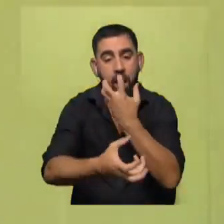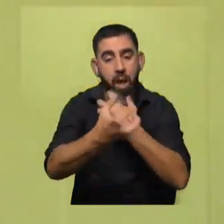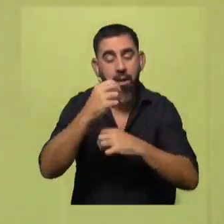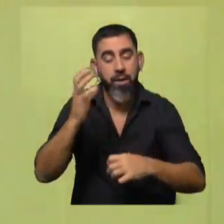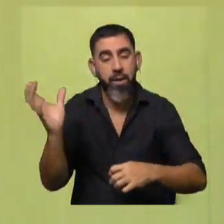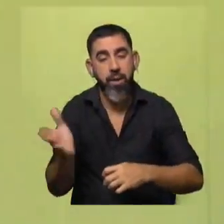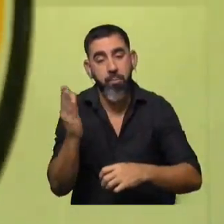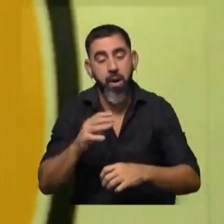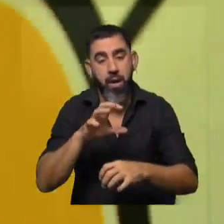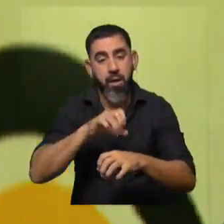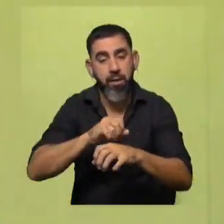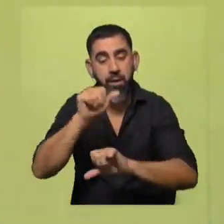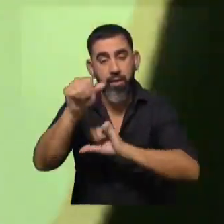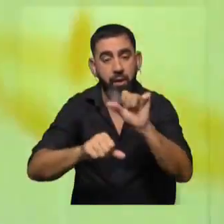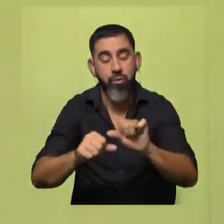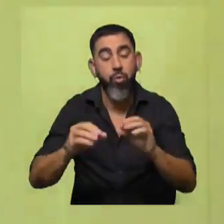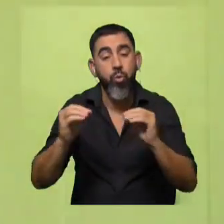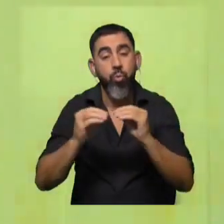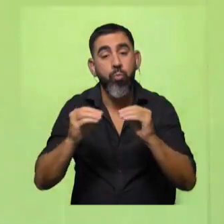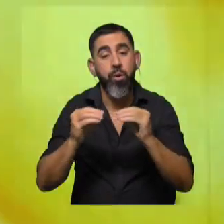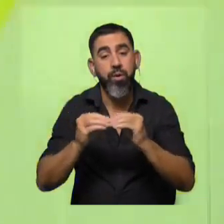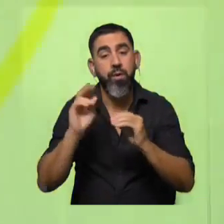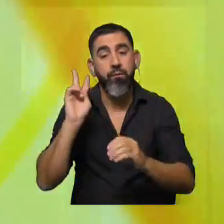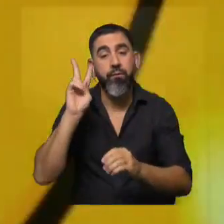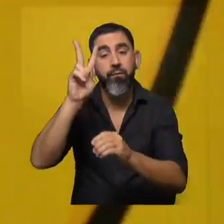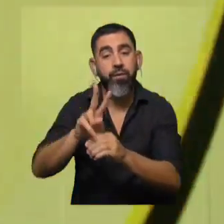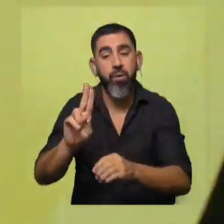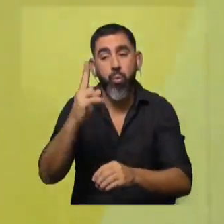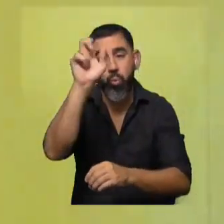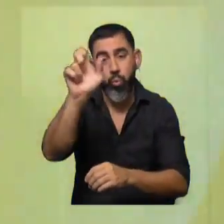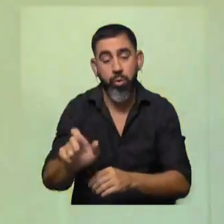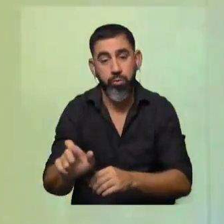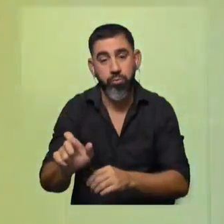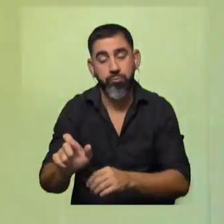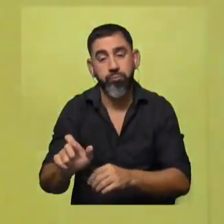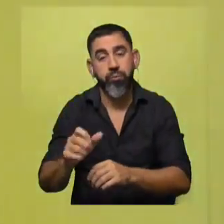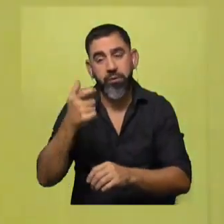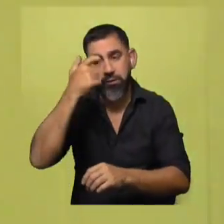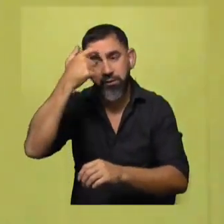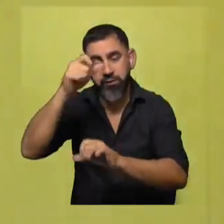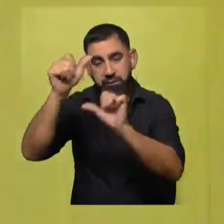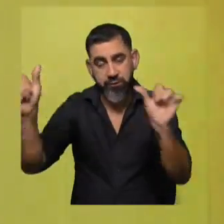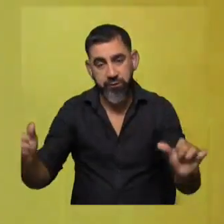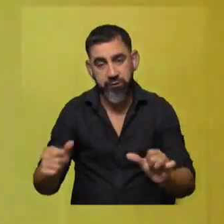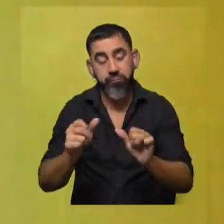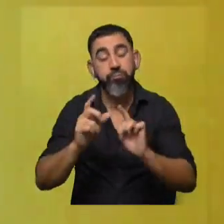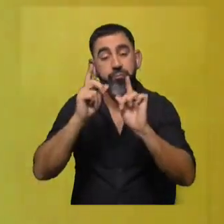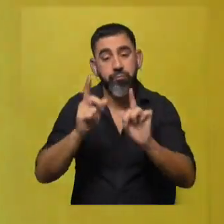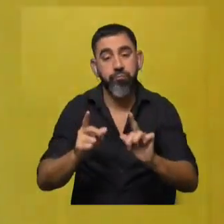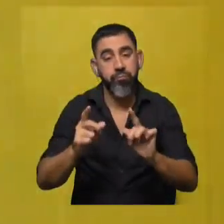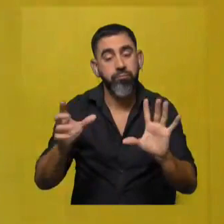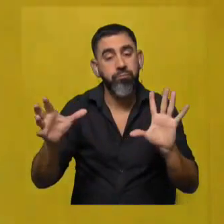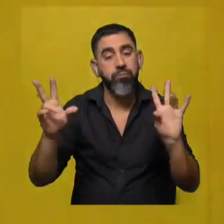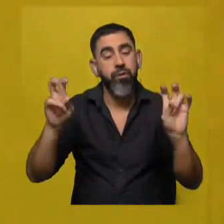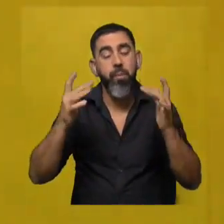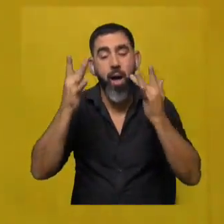producción. Daniela Hirschfeld estuvo en Harvard visitando a un uruguayo que está haciendo ciencia, pero también tiene que ver con el